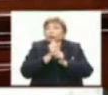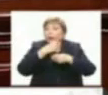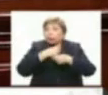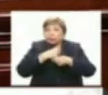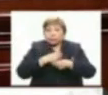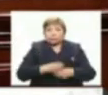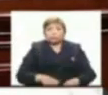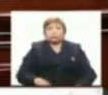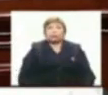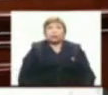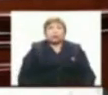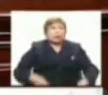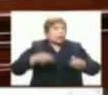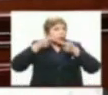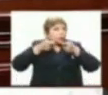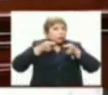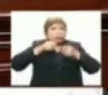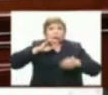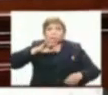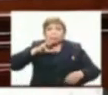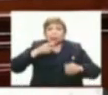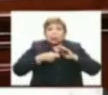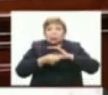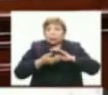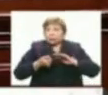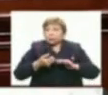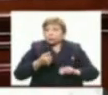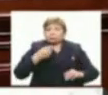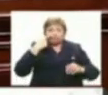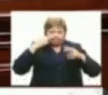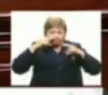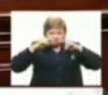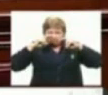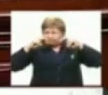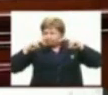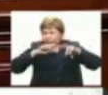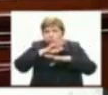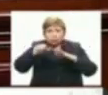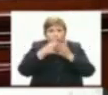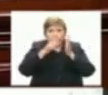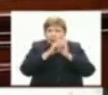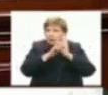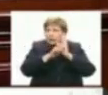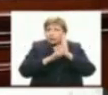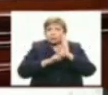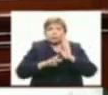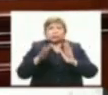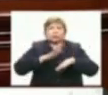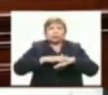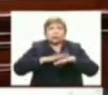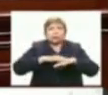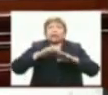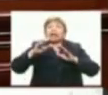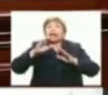ejecución. Lucha contra la corrupción. Revisaremos toda la legislación sobre la corrupción,